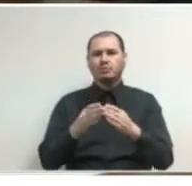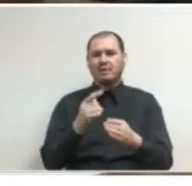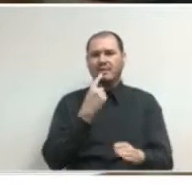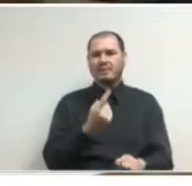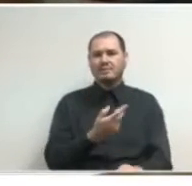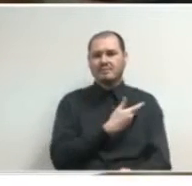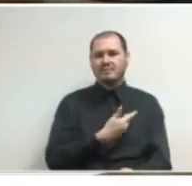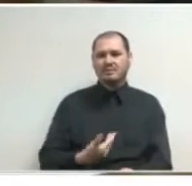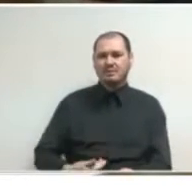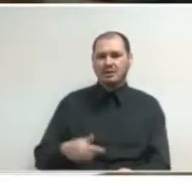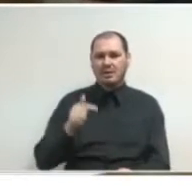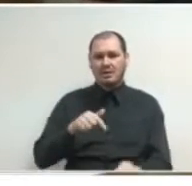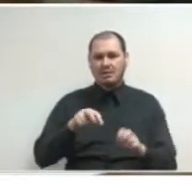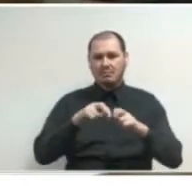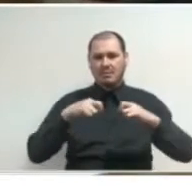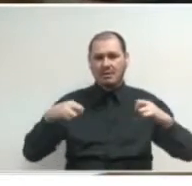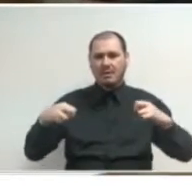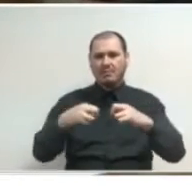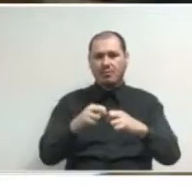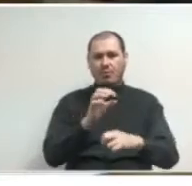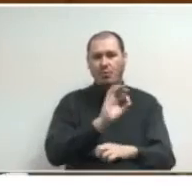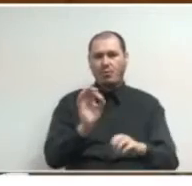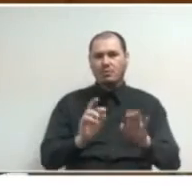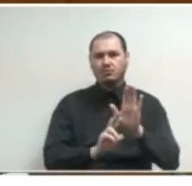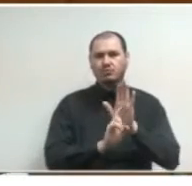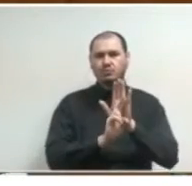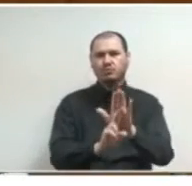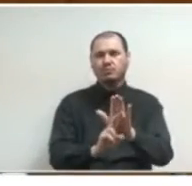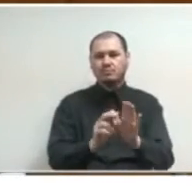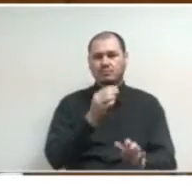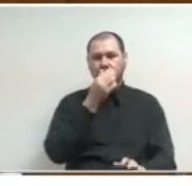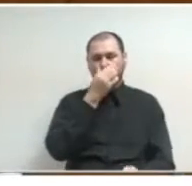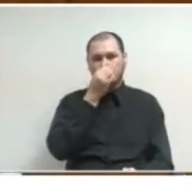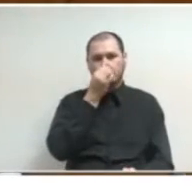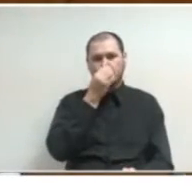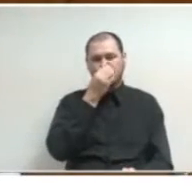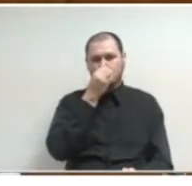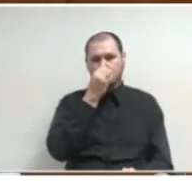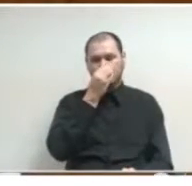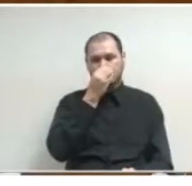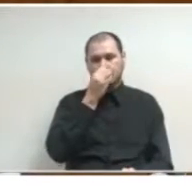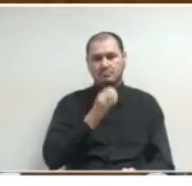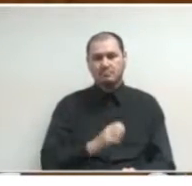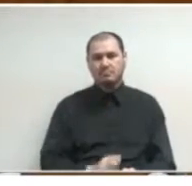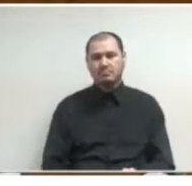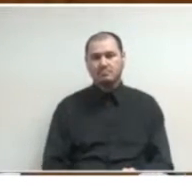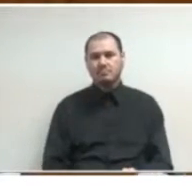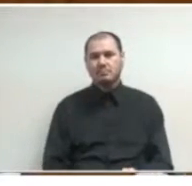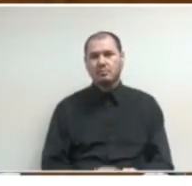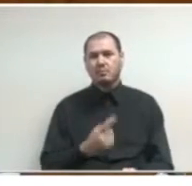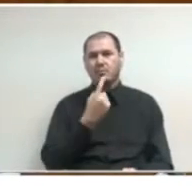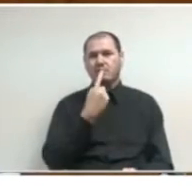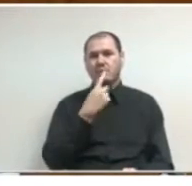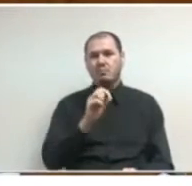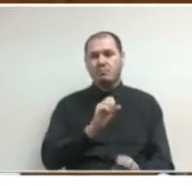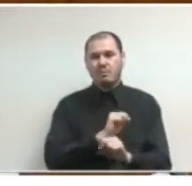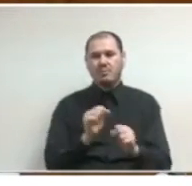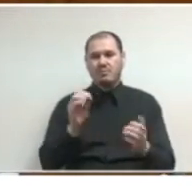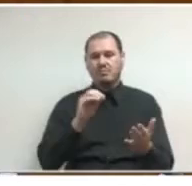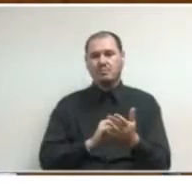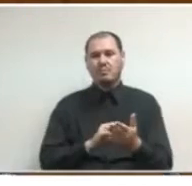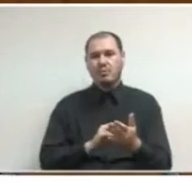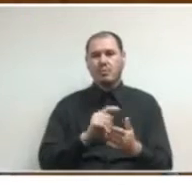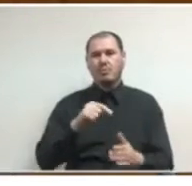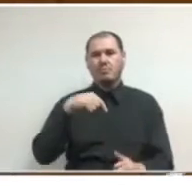Petín va a ir apurando en debe. Pepe trámite, oye, ya pota, Gina. Sí. Entonces, si les parece, podemos agendar como punto del orden del